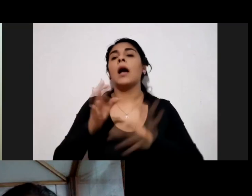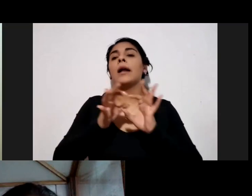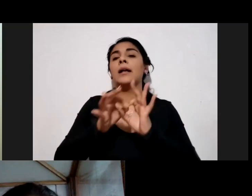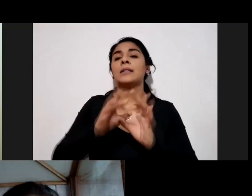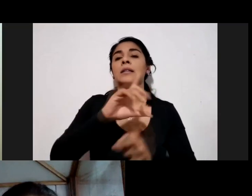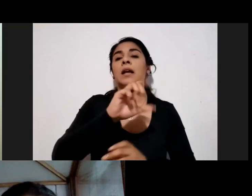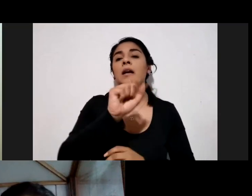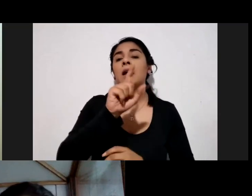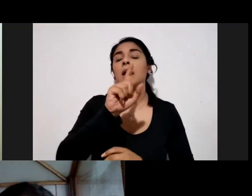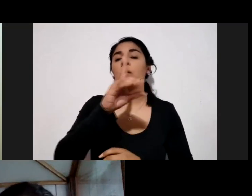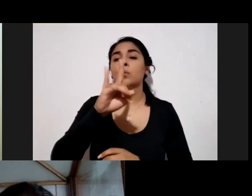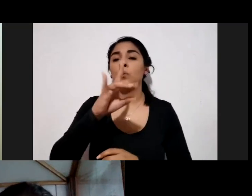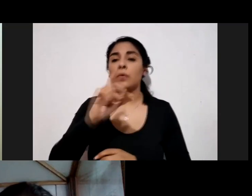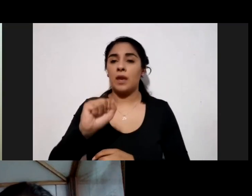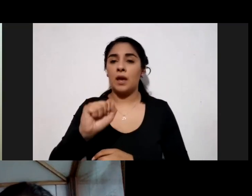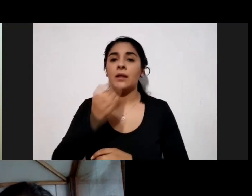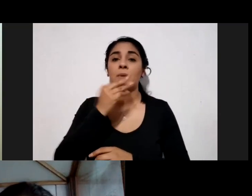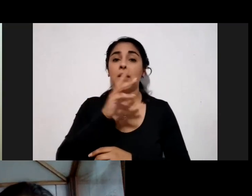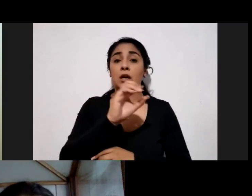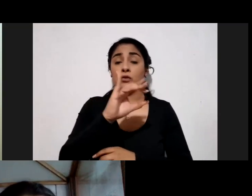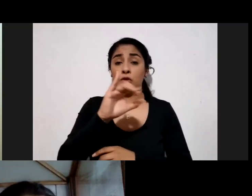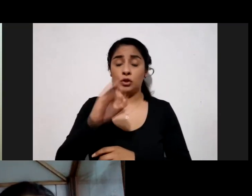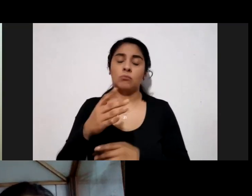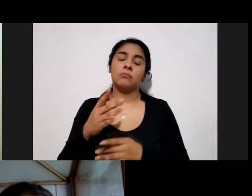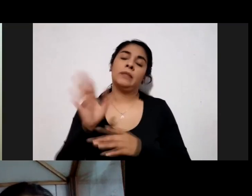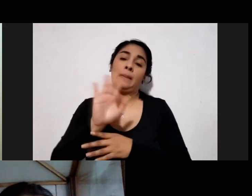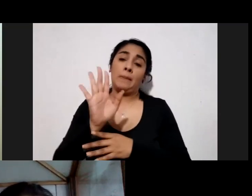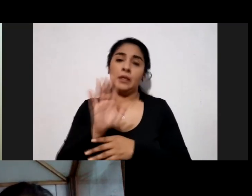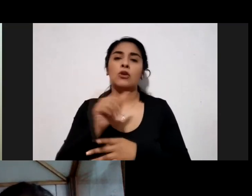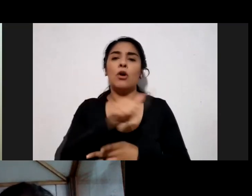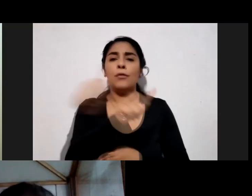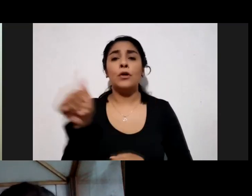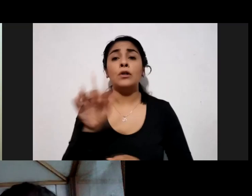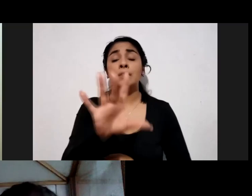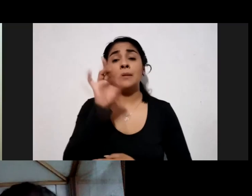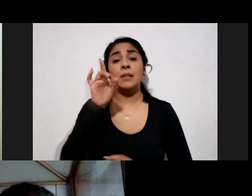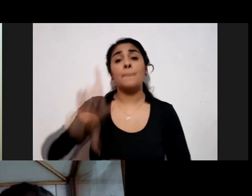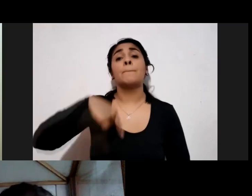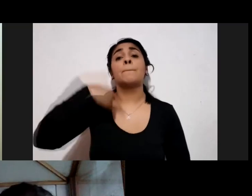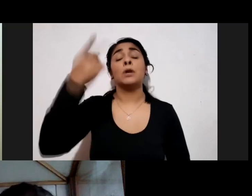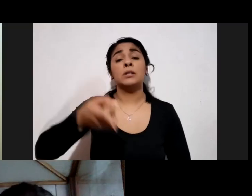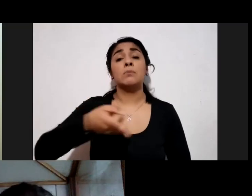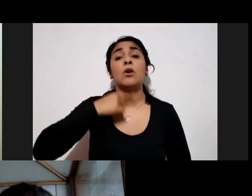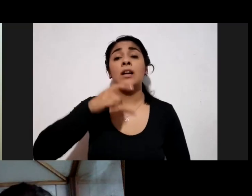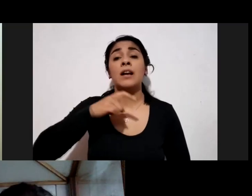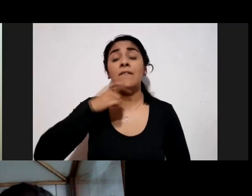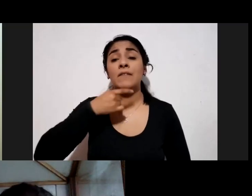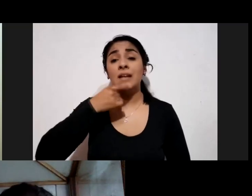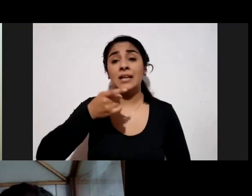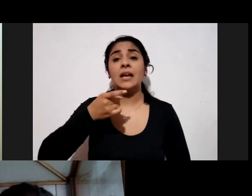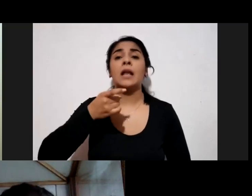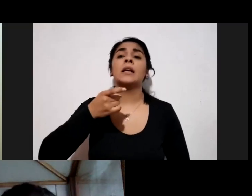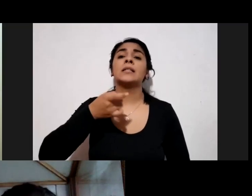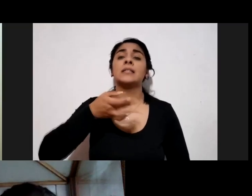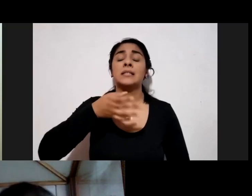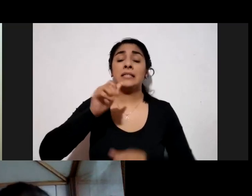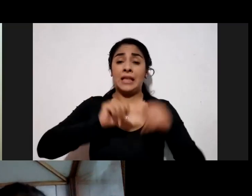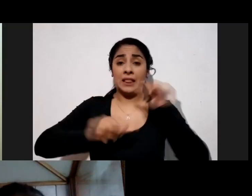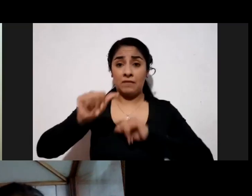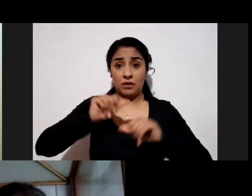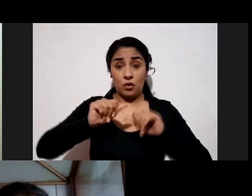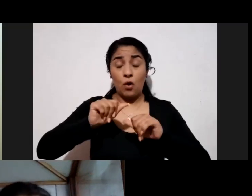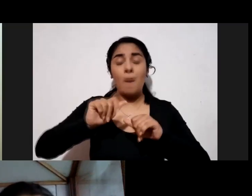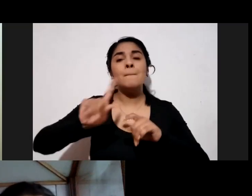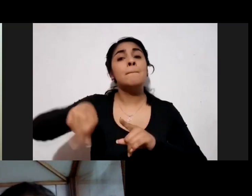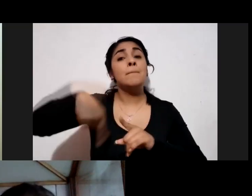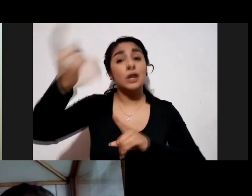Claudia y despedirnos, dejarlos a todos y a todas invitadas para el próximo Café Científico, el próximo mes, y comentarles que esto ya es una